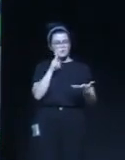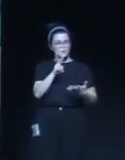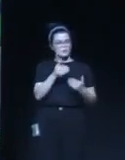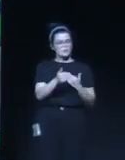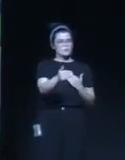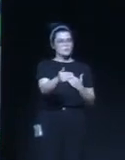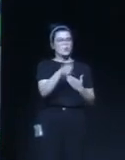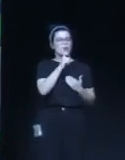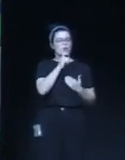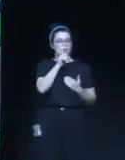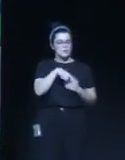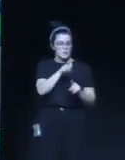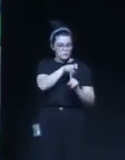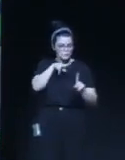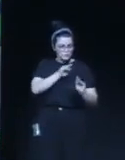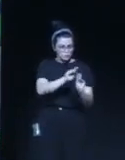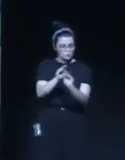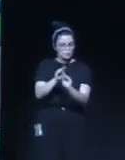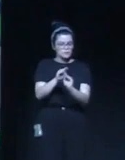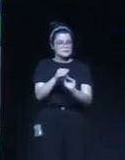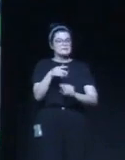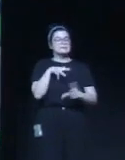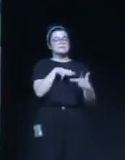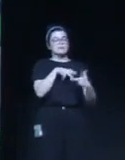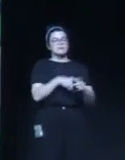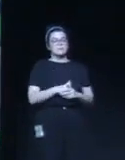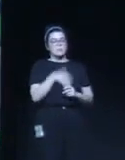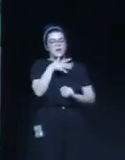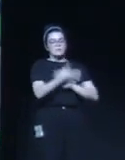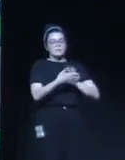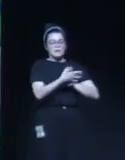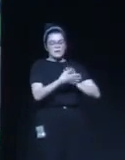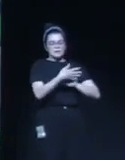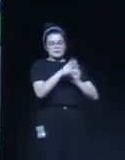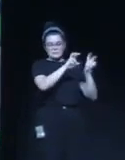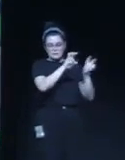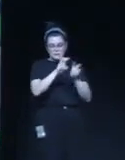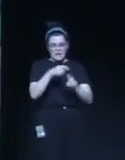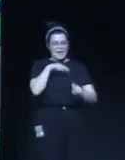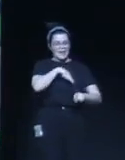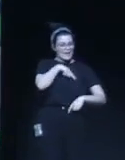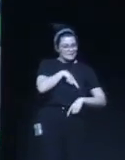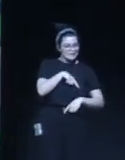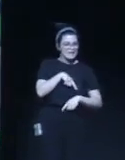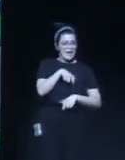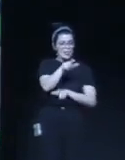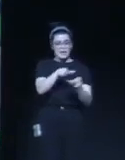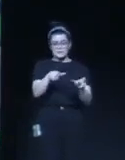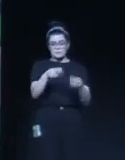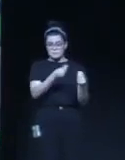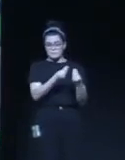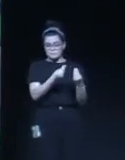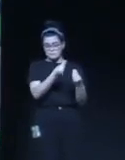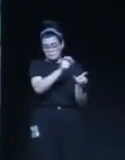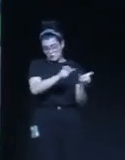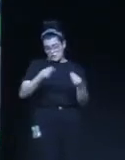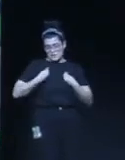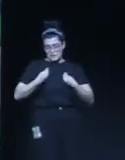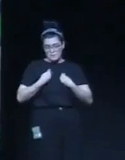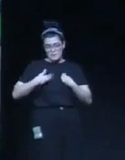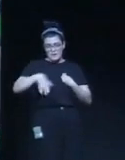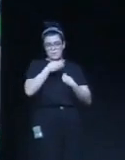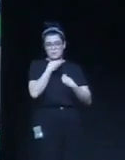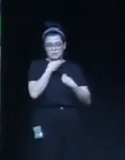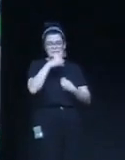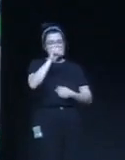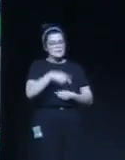al futuro. Guzti hori buruz hitz egingo dugu, etika, moralari buruz, musikizko bizilagunei buruz, eta